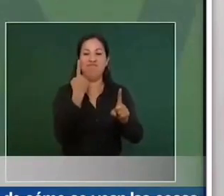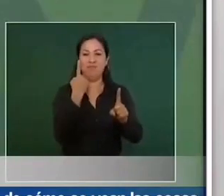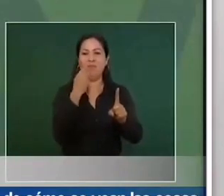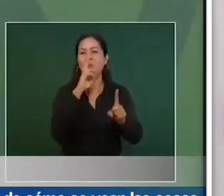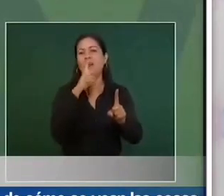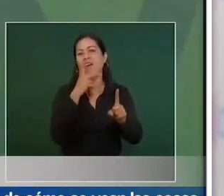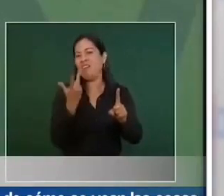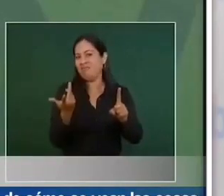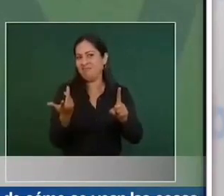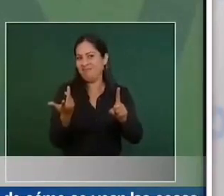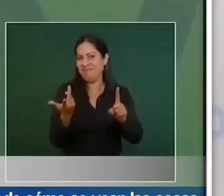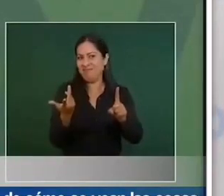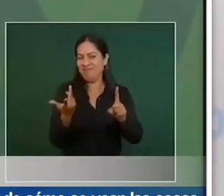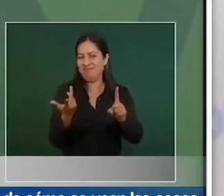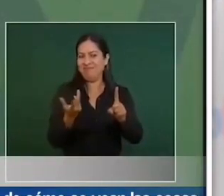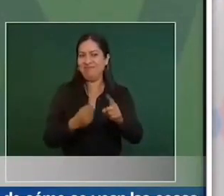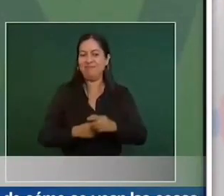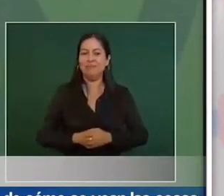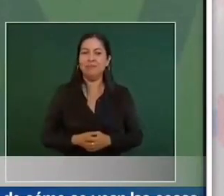superior,